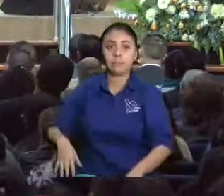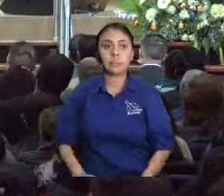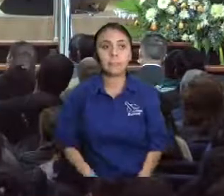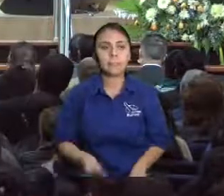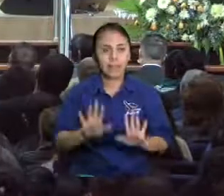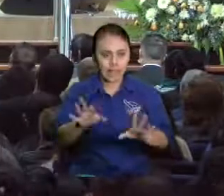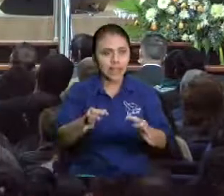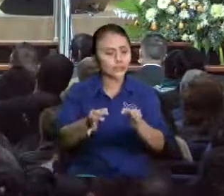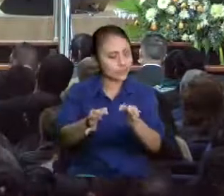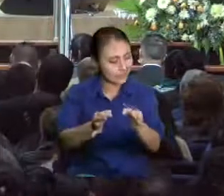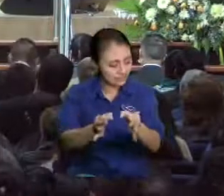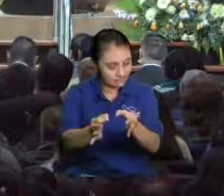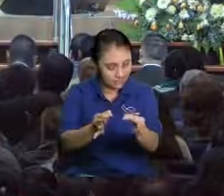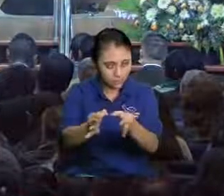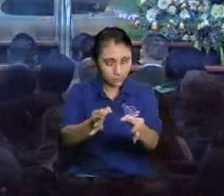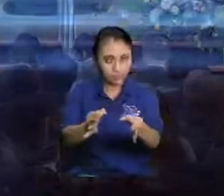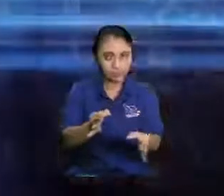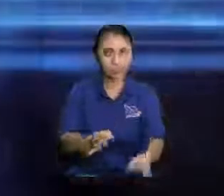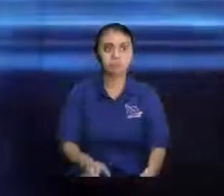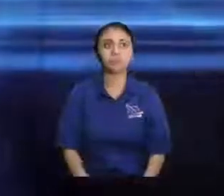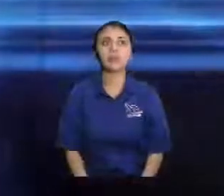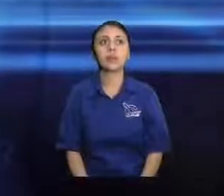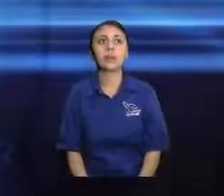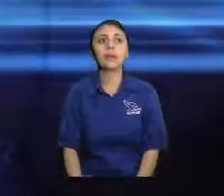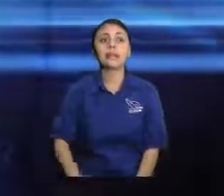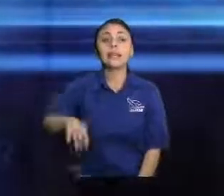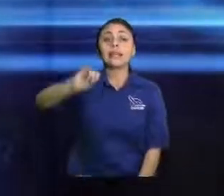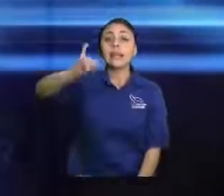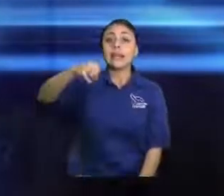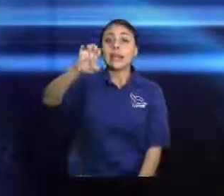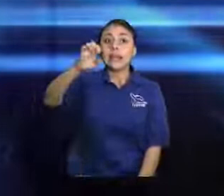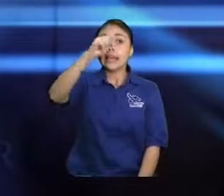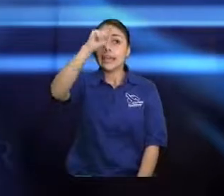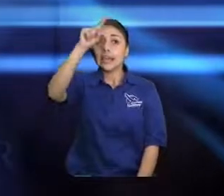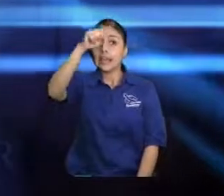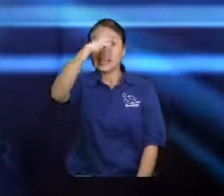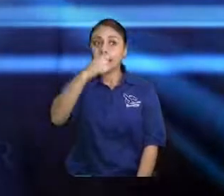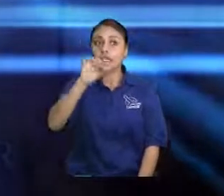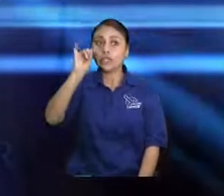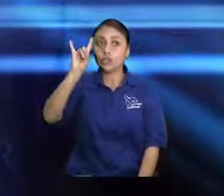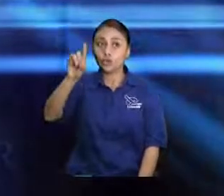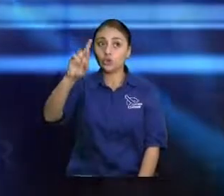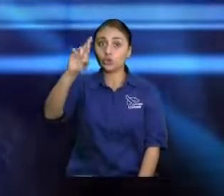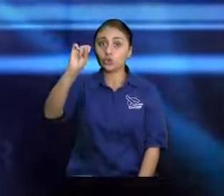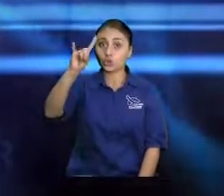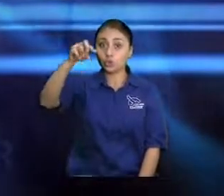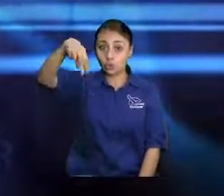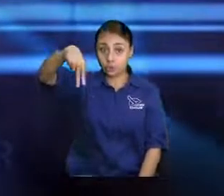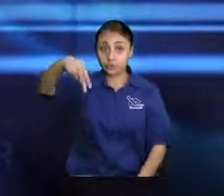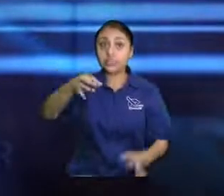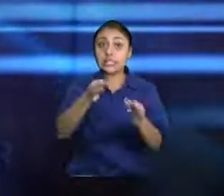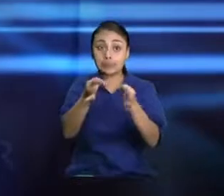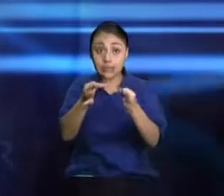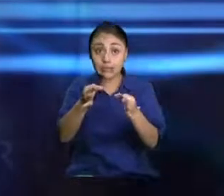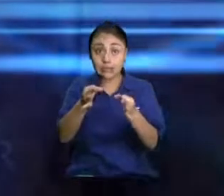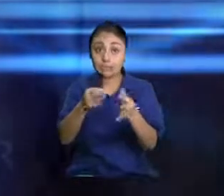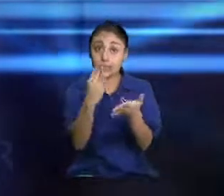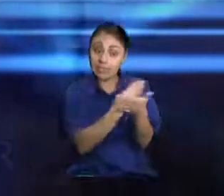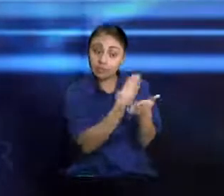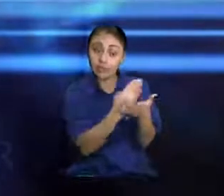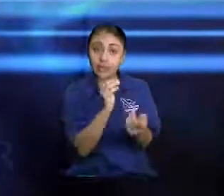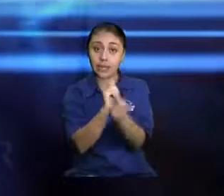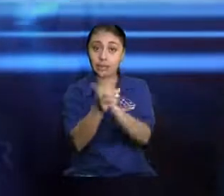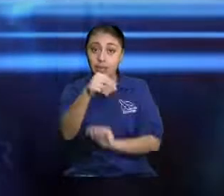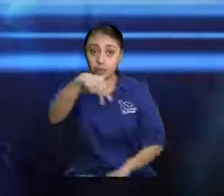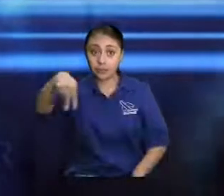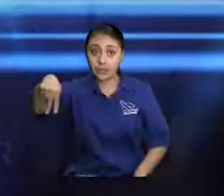Ahora déjeme explicarle un poquito quién es Jesurún. Usted debe saber que en la Biblia se cambian nombres.